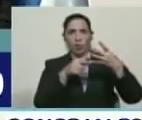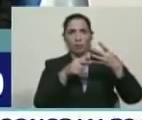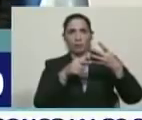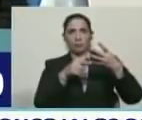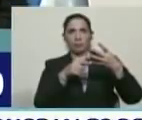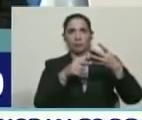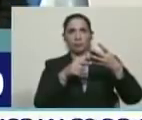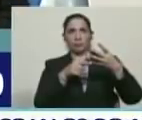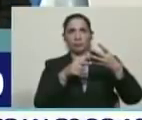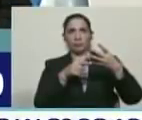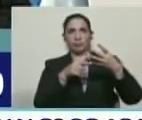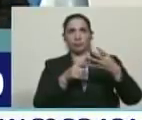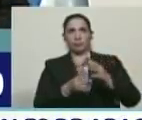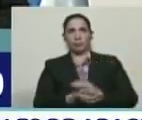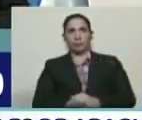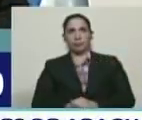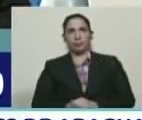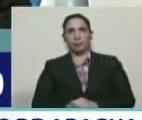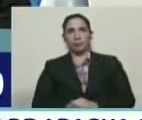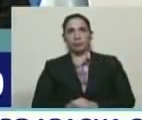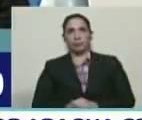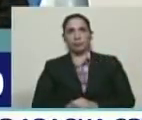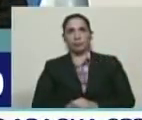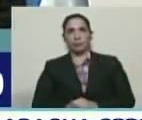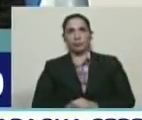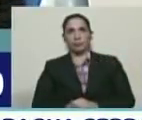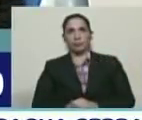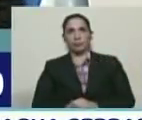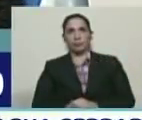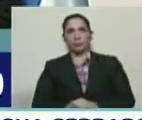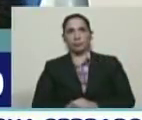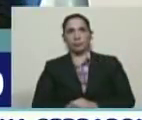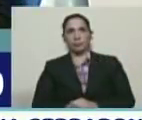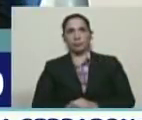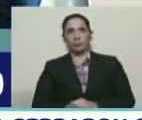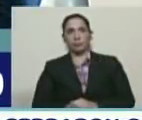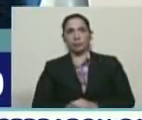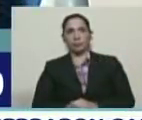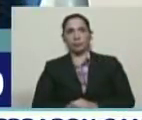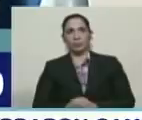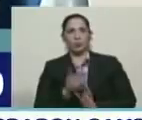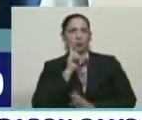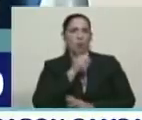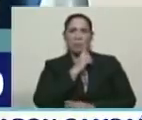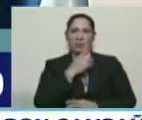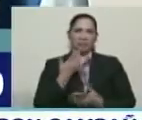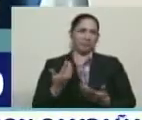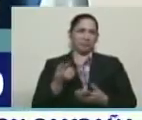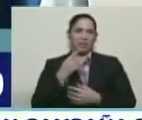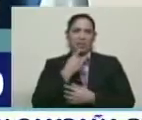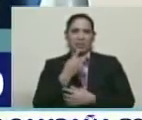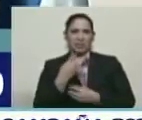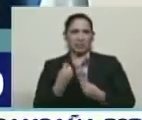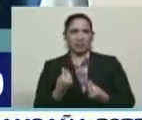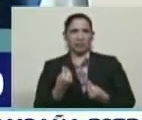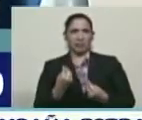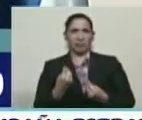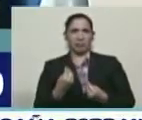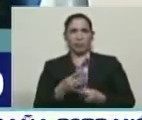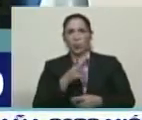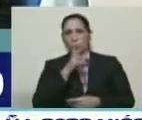alias el gato Garfield. Estos alias son sumamente extraños, pero bueno, ellos se